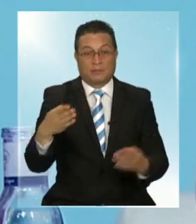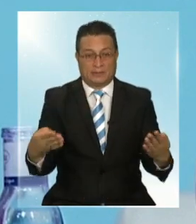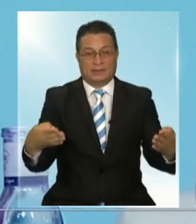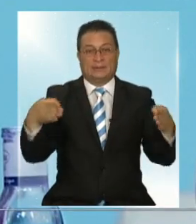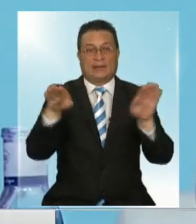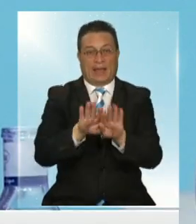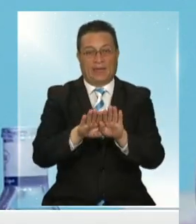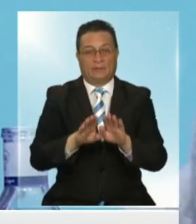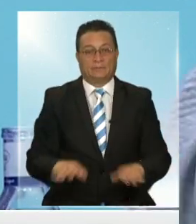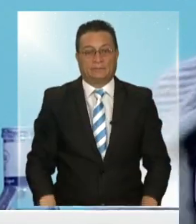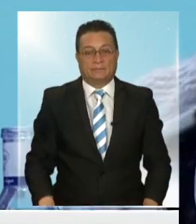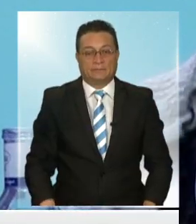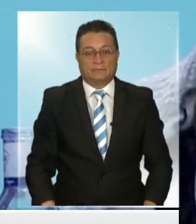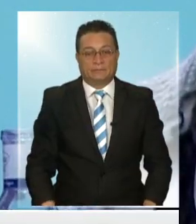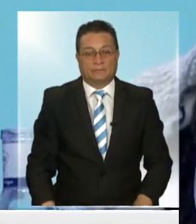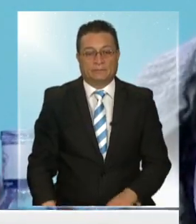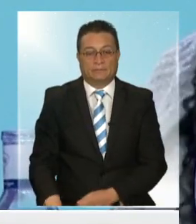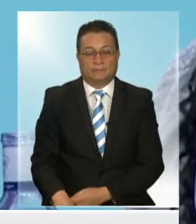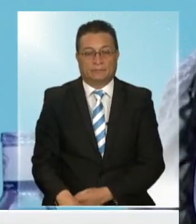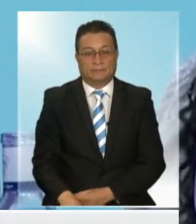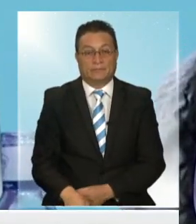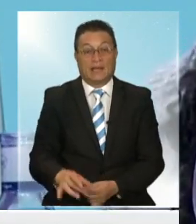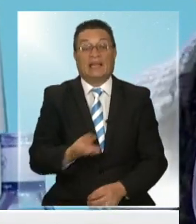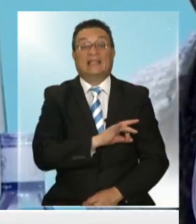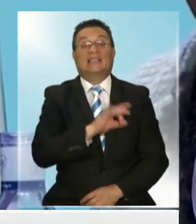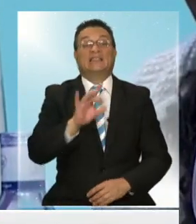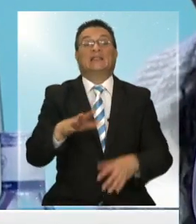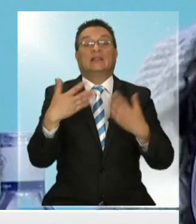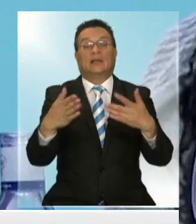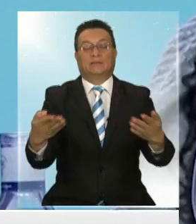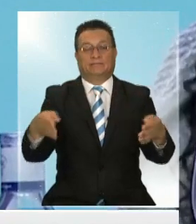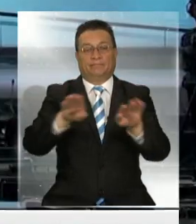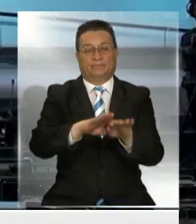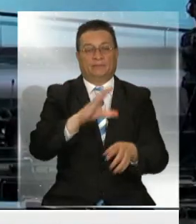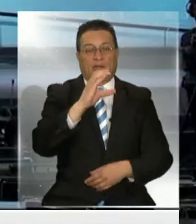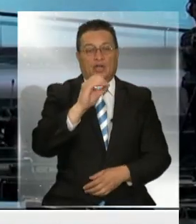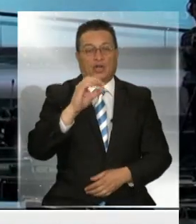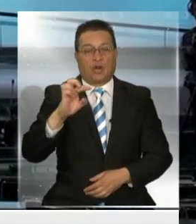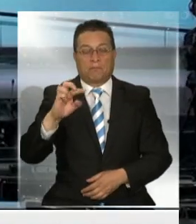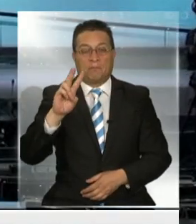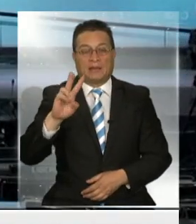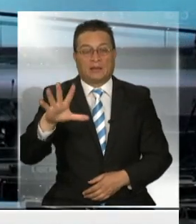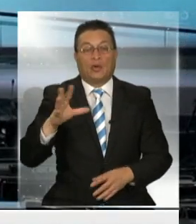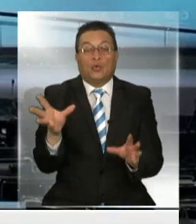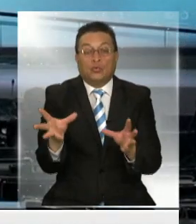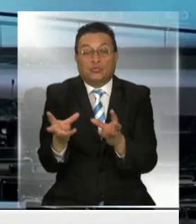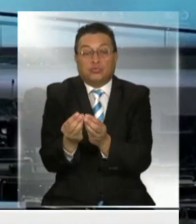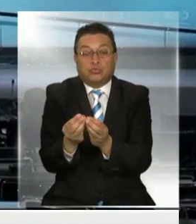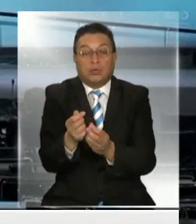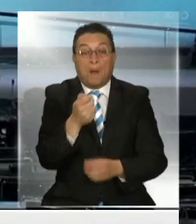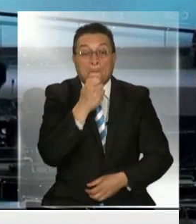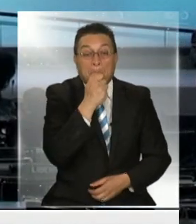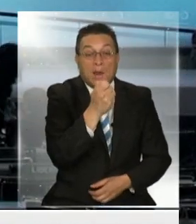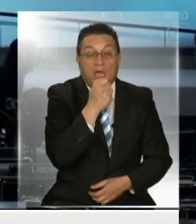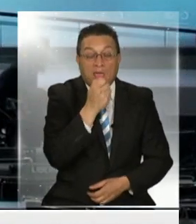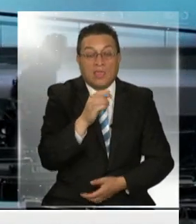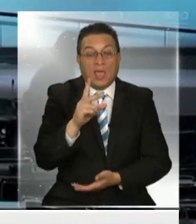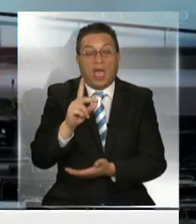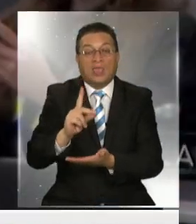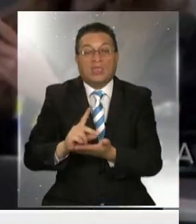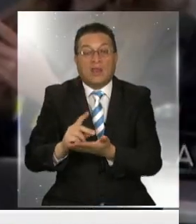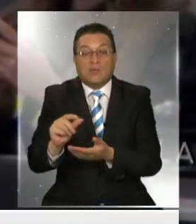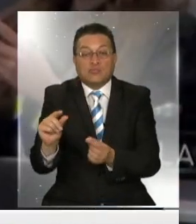lose si le dio por terminada la con 25 frente a un reducido grupo de periodistas y delegados